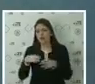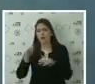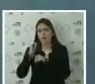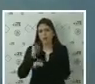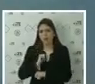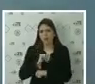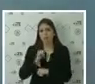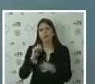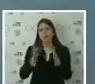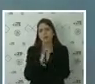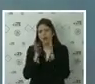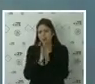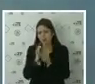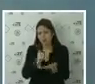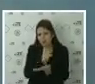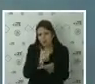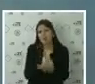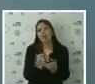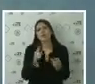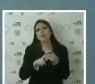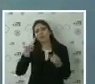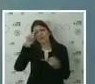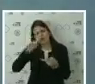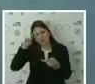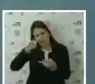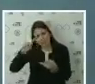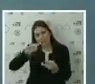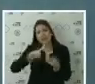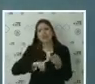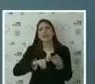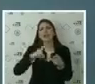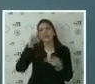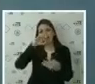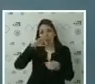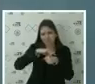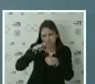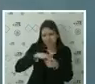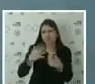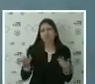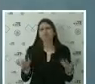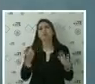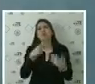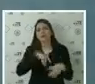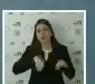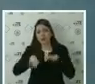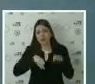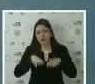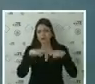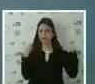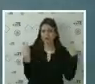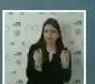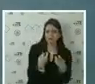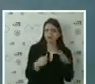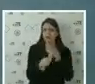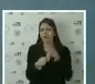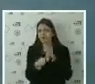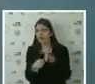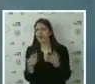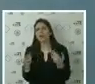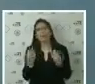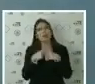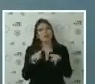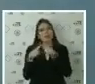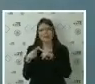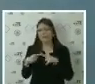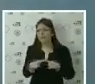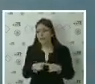esta ciudad, como consejeras distritales, como consejeros electorales, como funcionarios de mesa directiva de casilla, que es un abanico